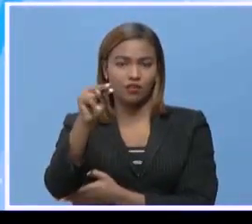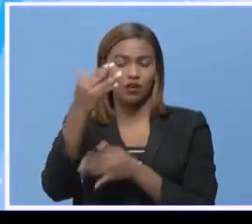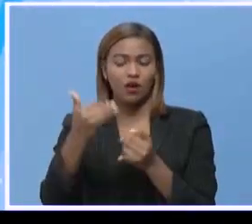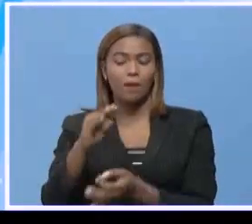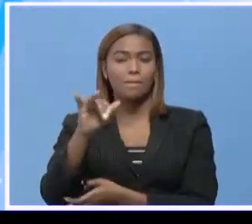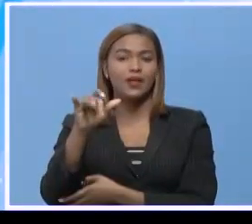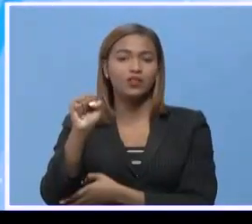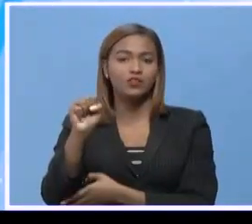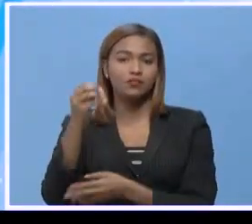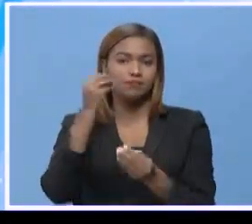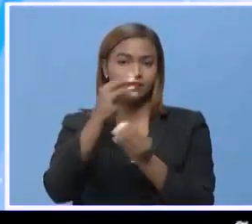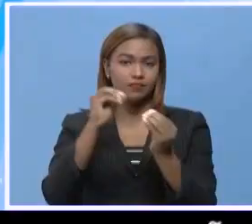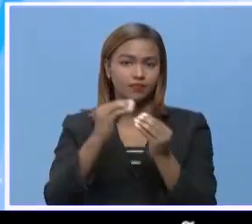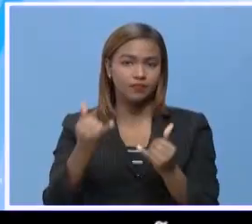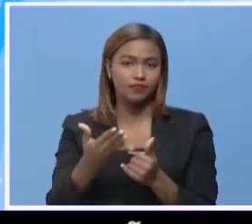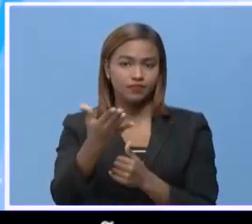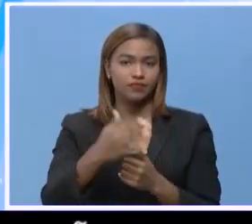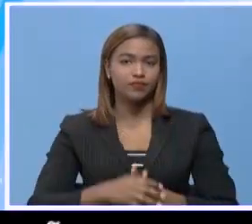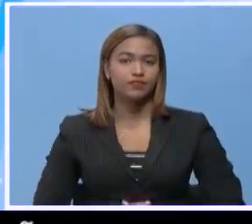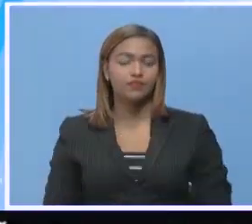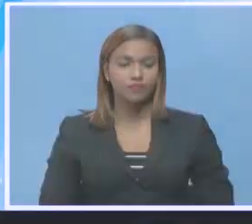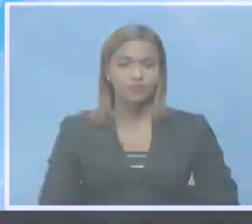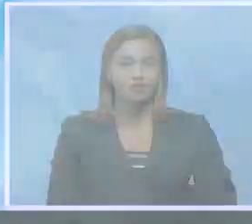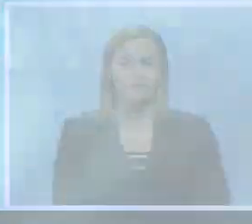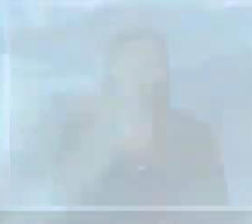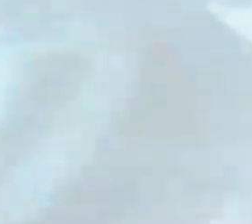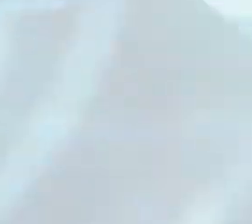nos cuenta los detalles en las deportivas.